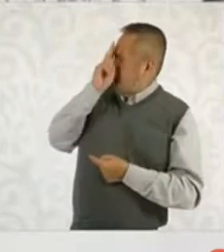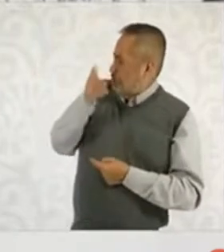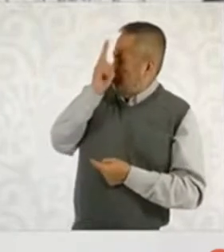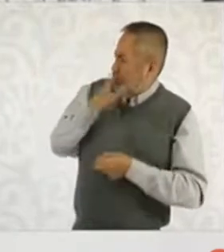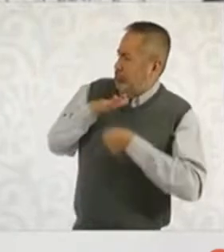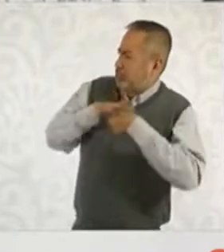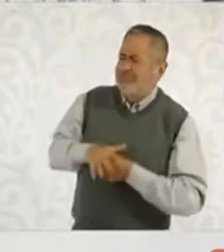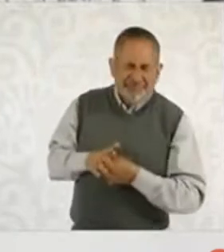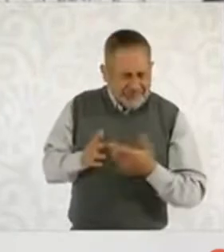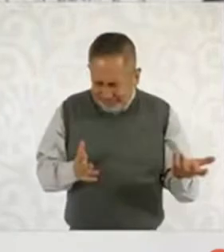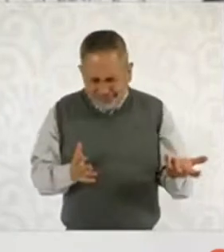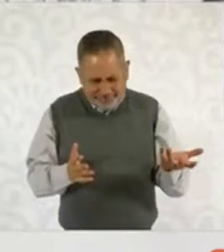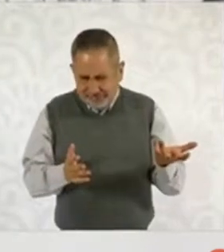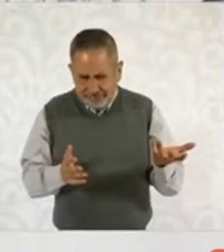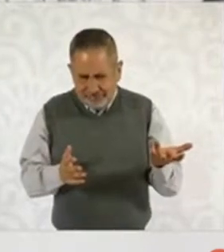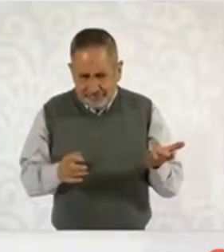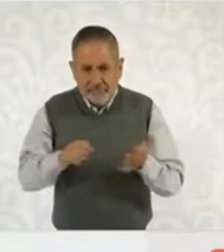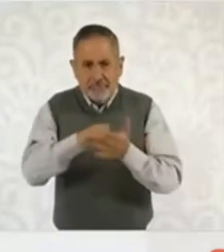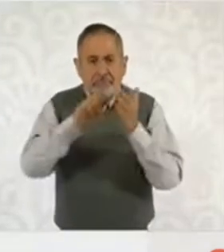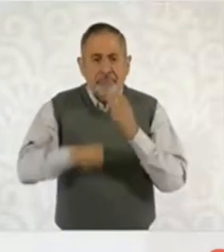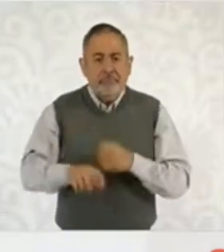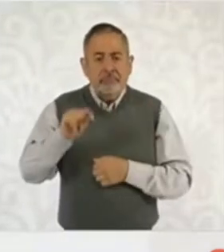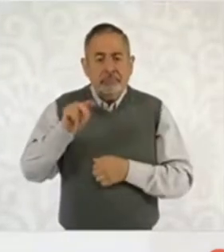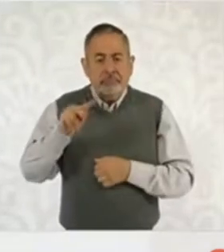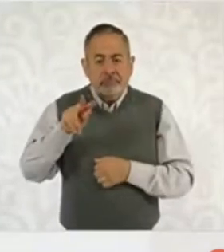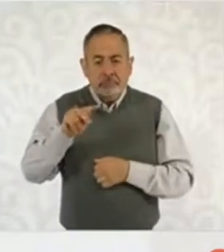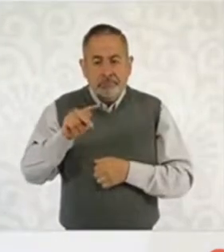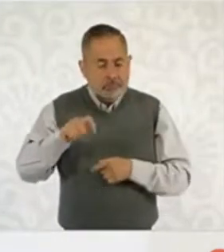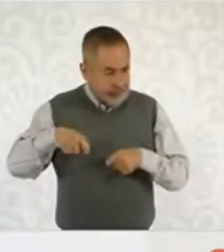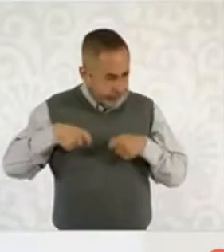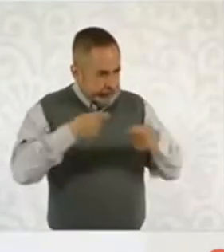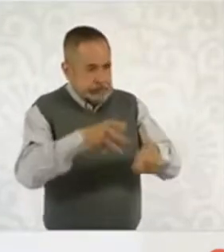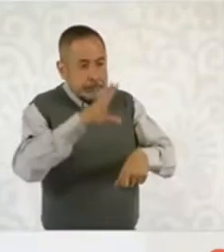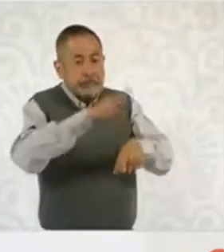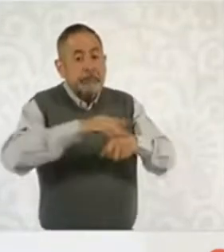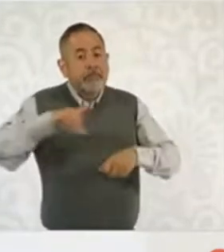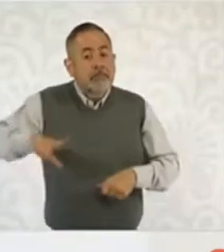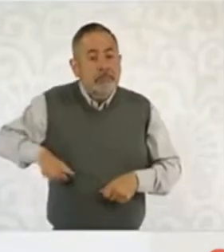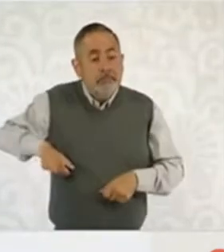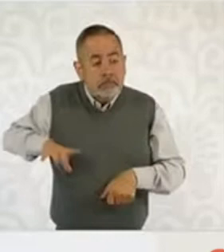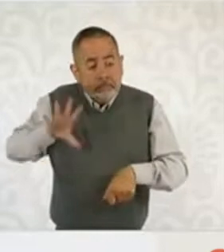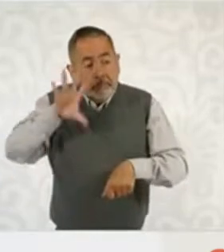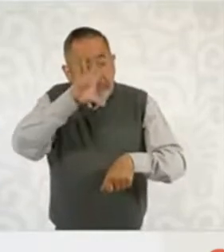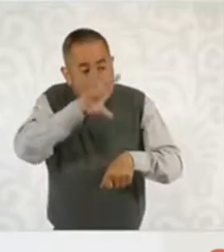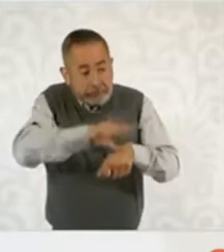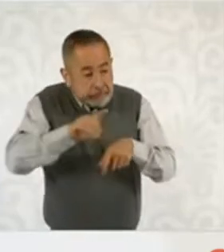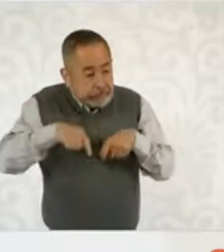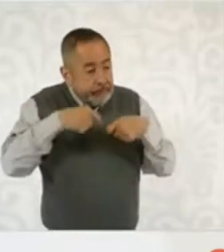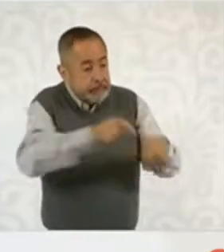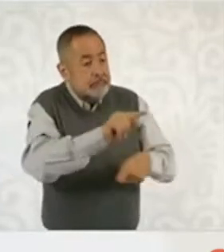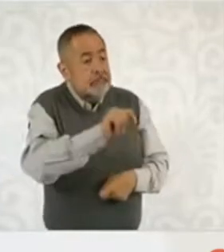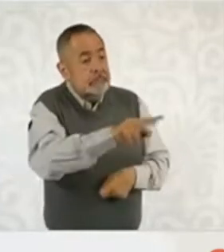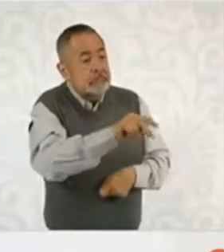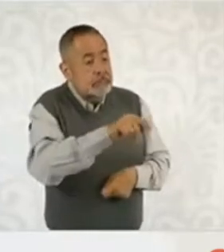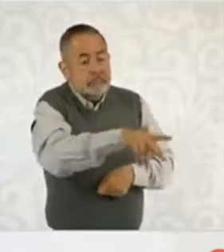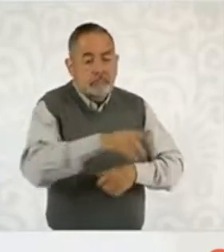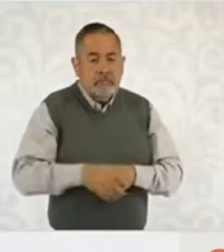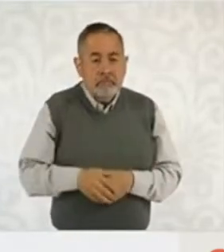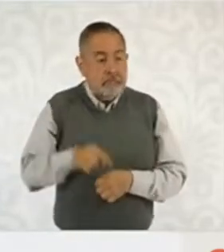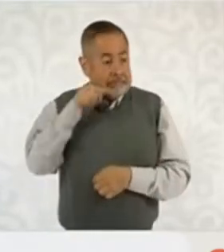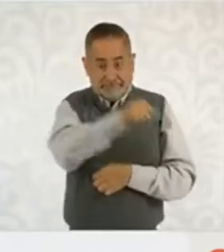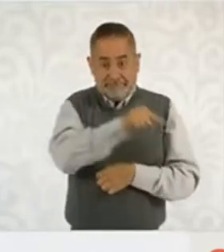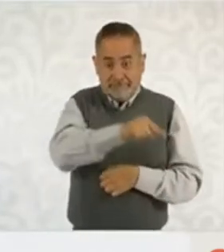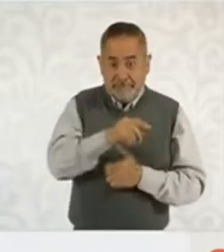qué país del mundo una televisora, que es una concesión del Estado, habla mañana,